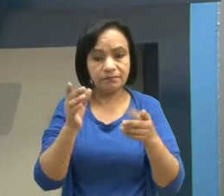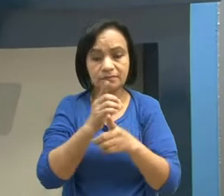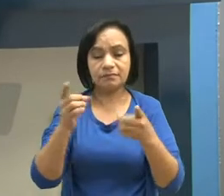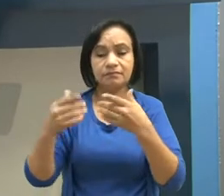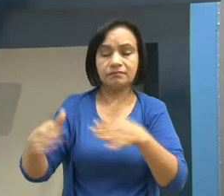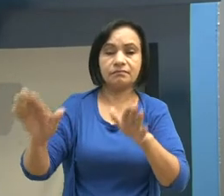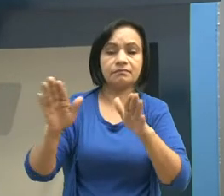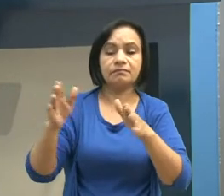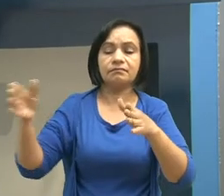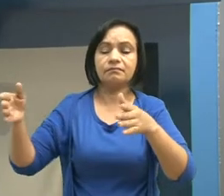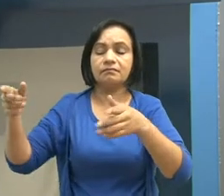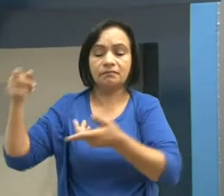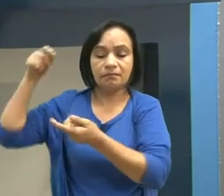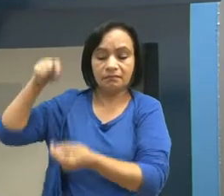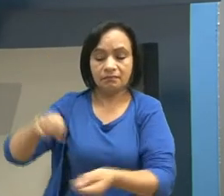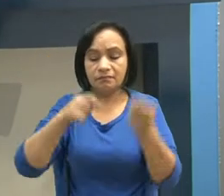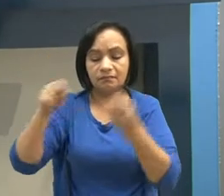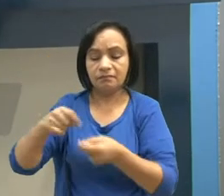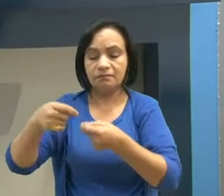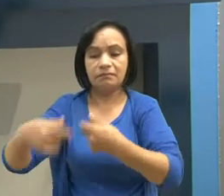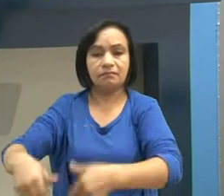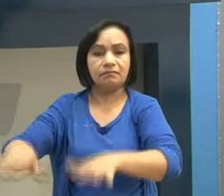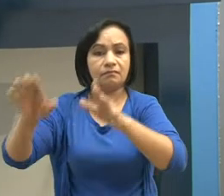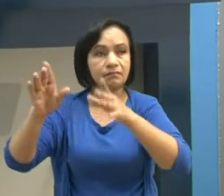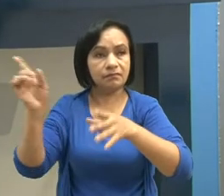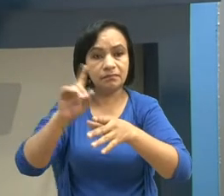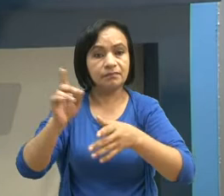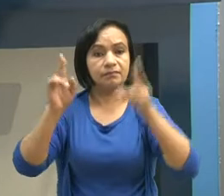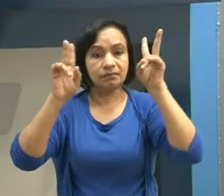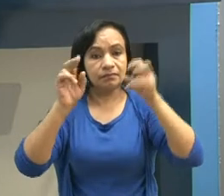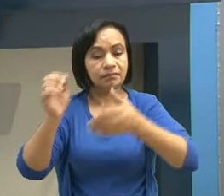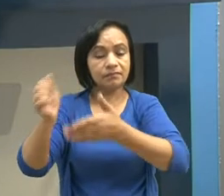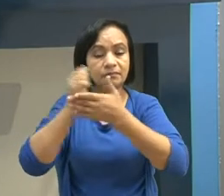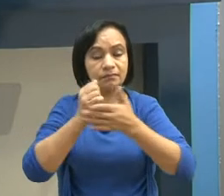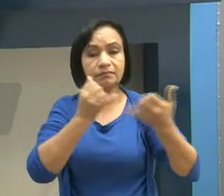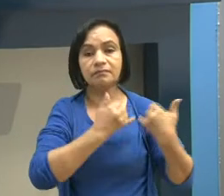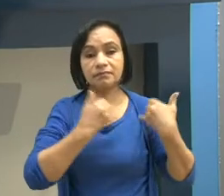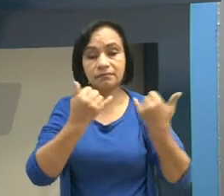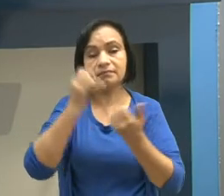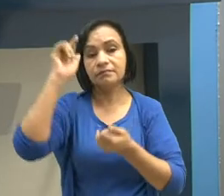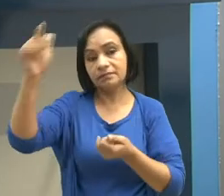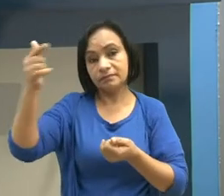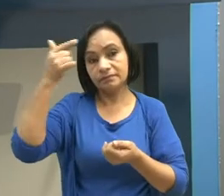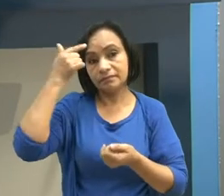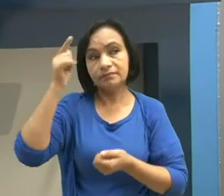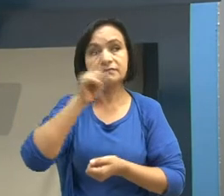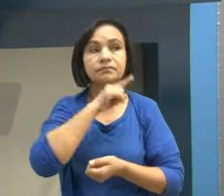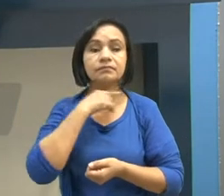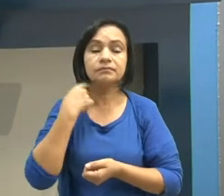deben repararla. Entonces creo que es un tema que a nosotros nos permite, como institución, como gobierno,